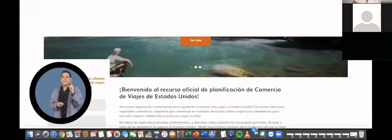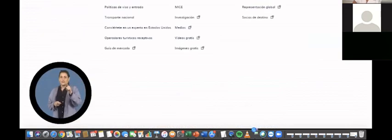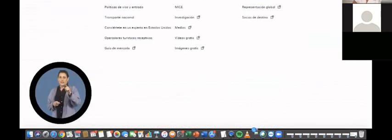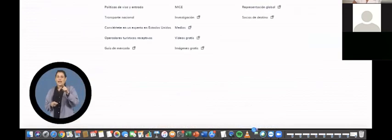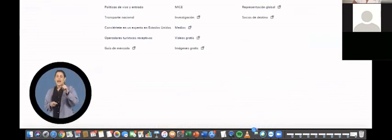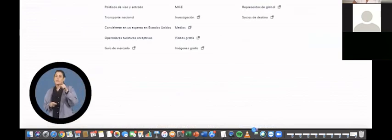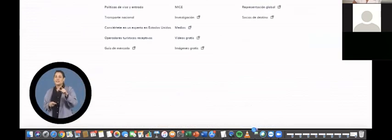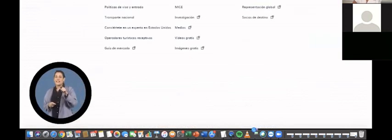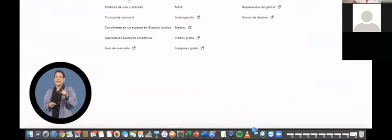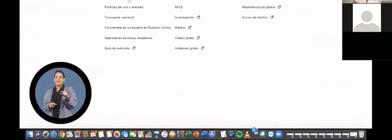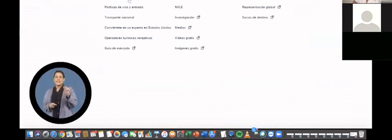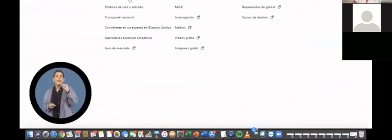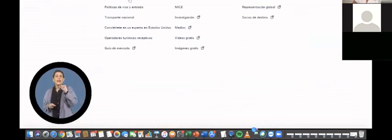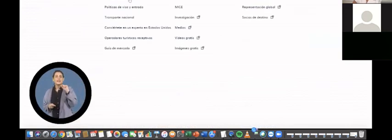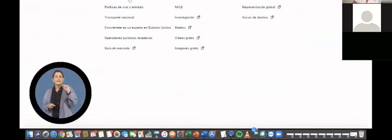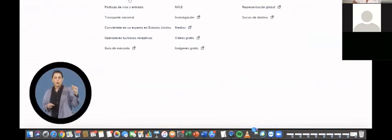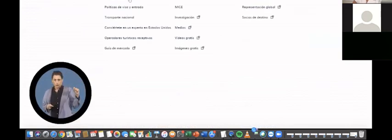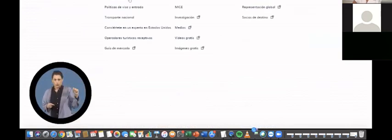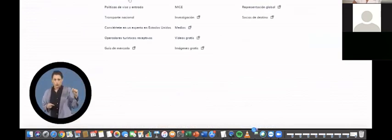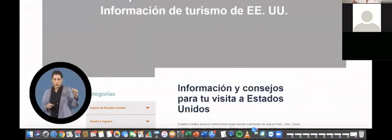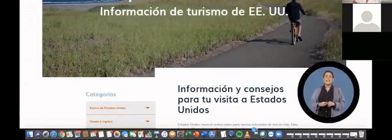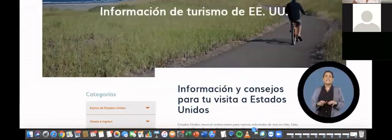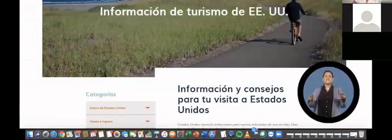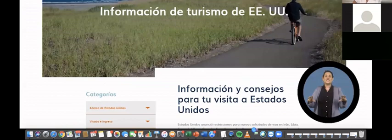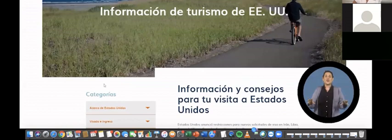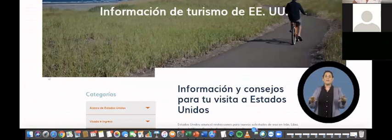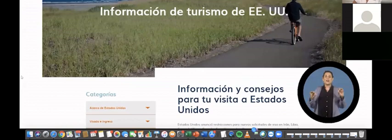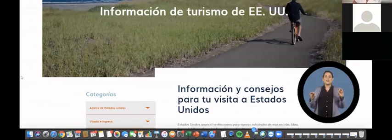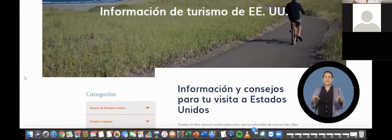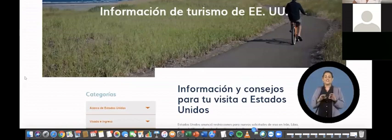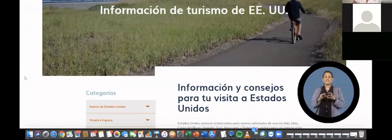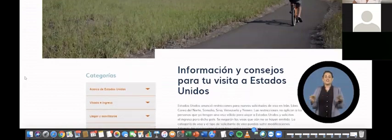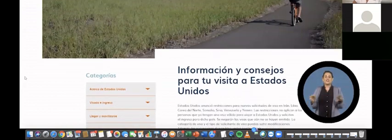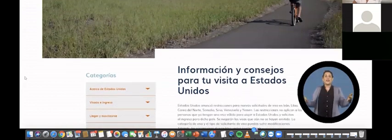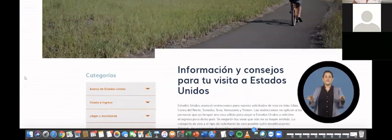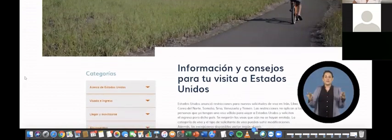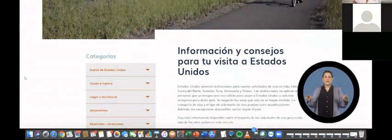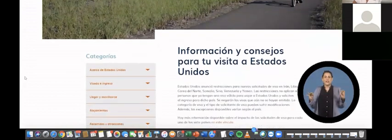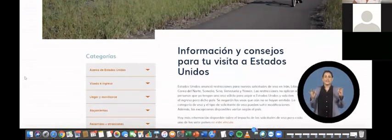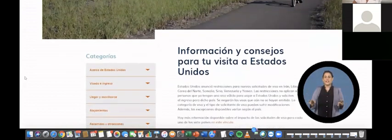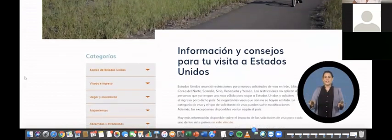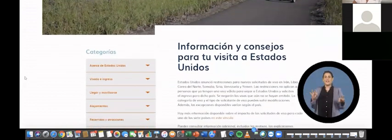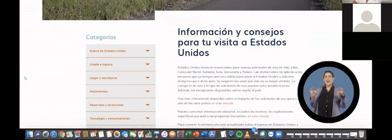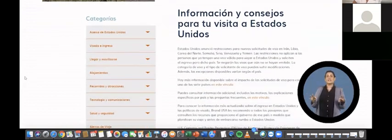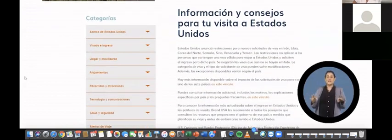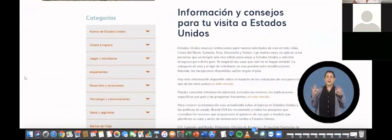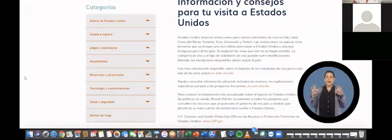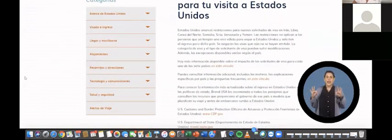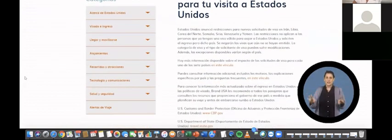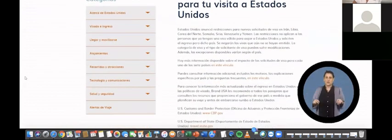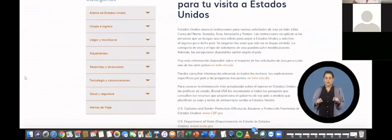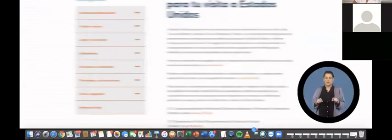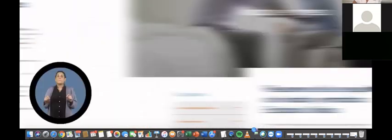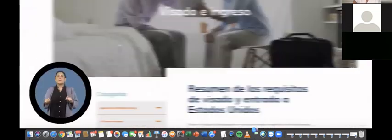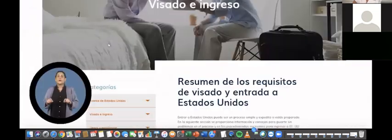pestaña que dice recursos. En esta sección van a encontrar toda la información que tienen que saber antes de viajar a Estados Unidos. Por